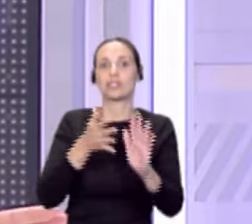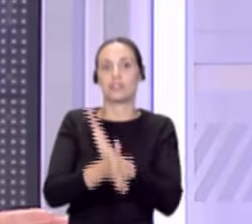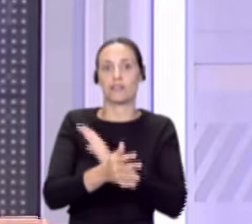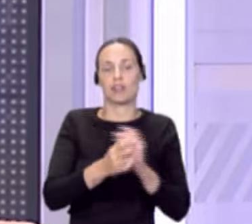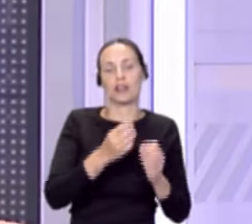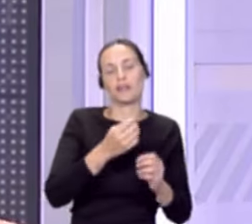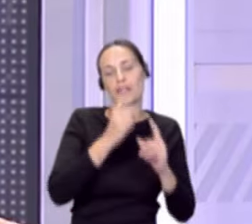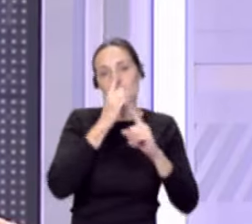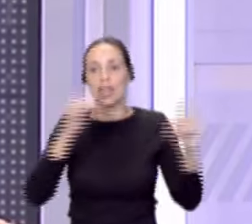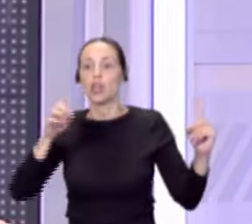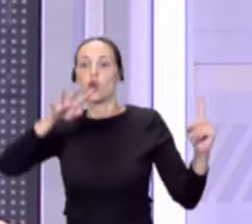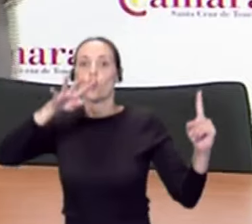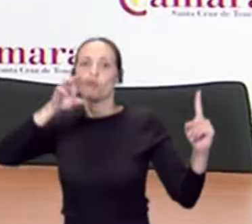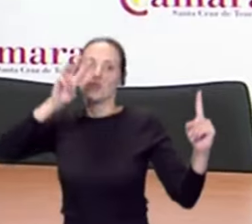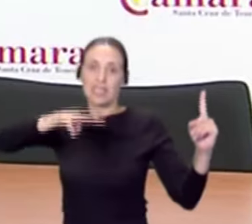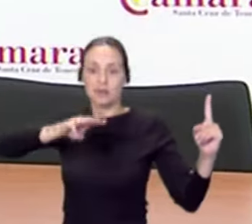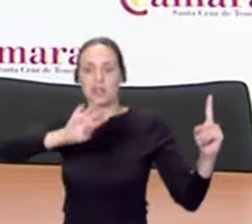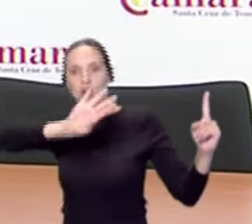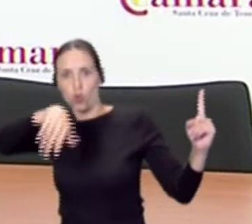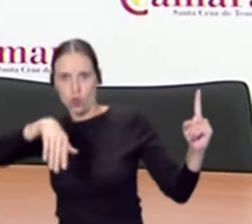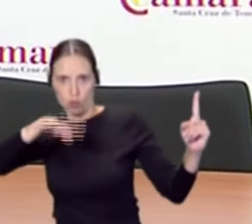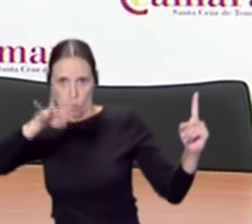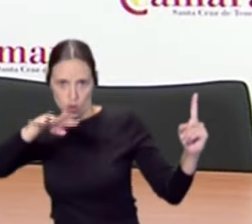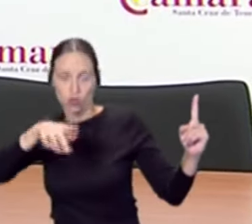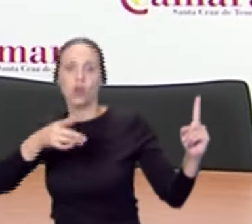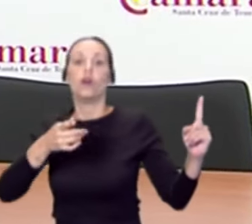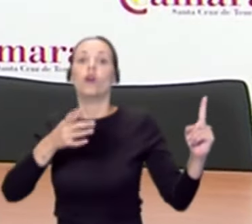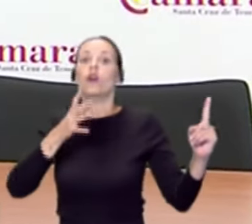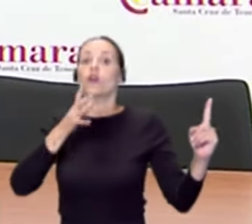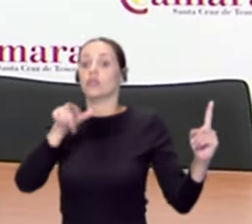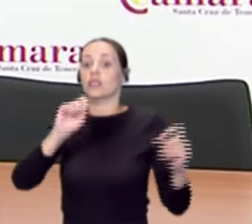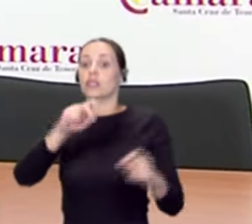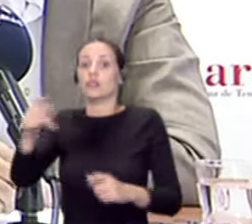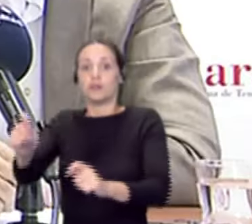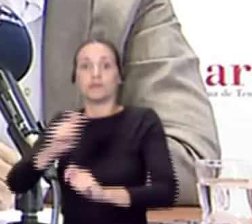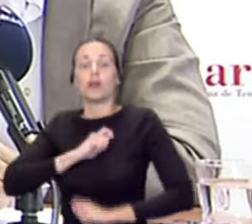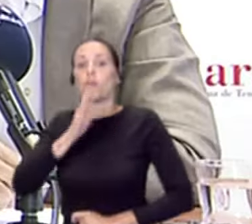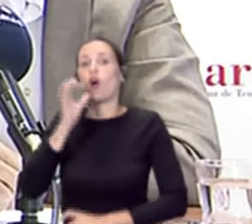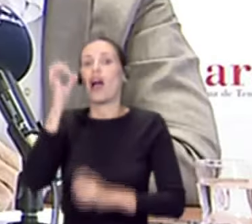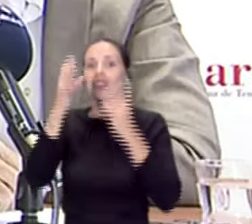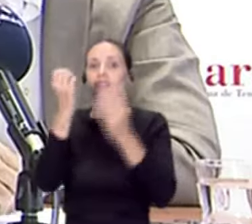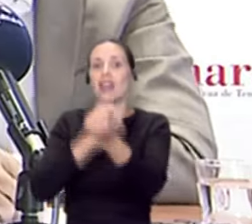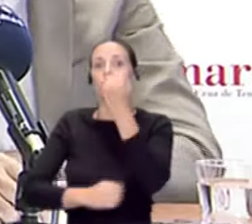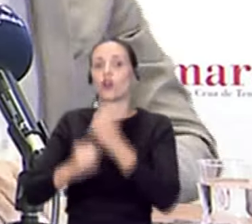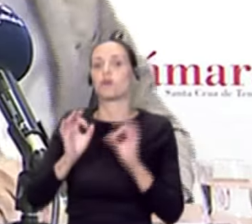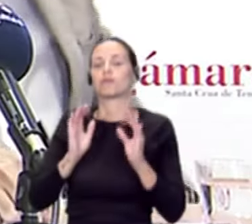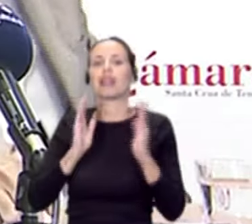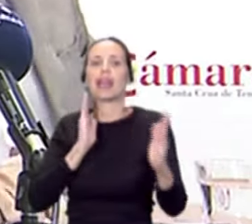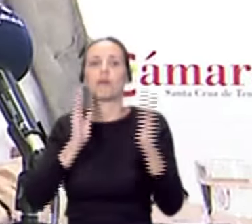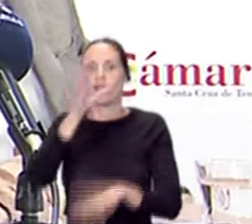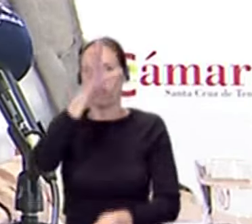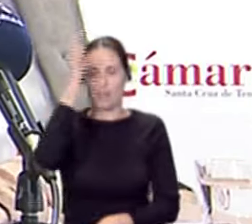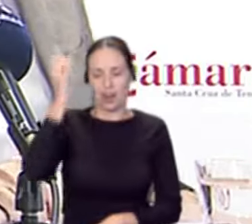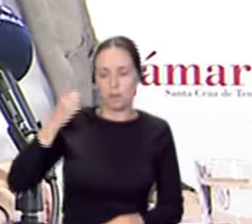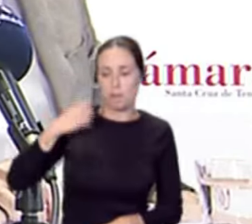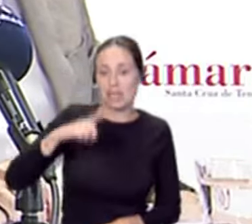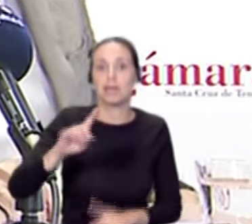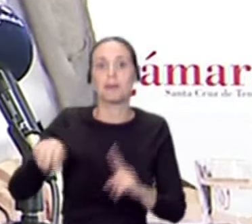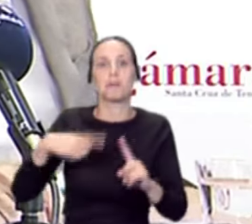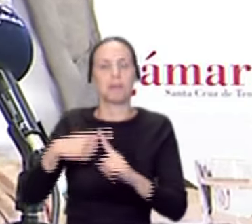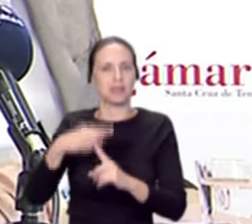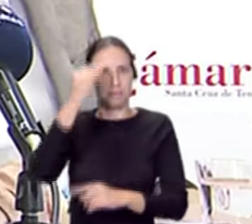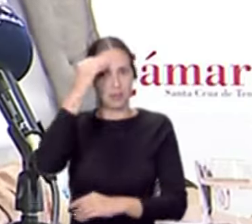del año. Es un resultado que se da gracias a la actividad económica registrada durante los meses de verano, también las expectativas que